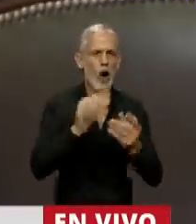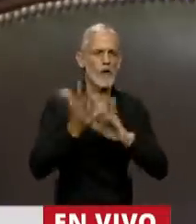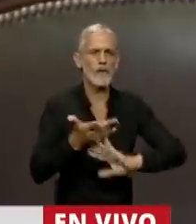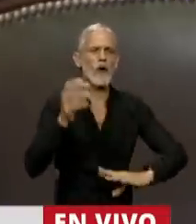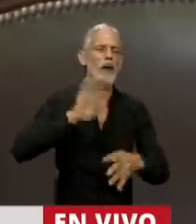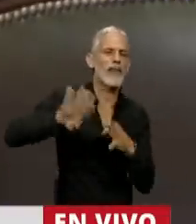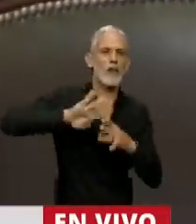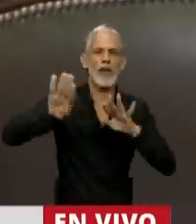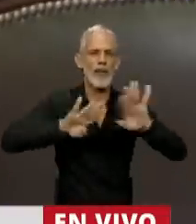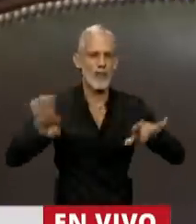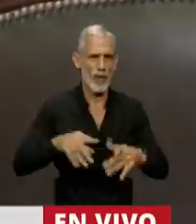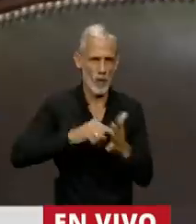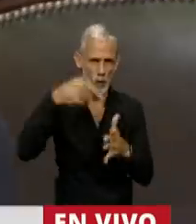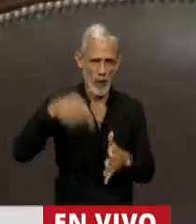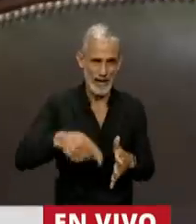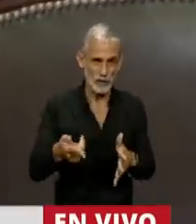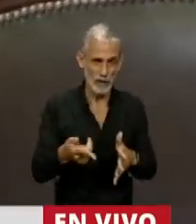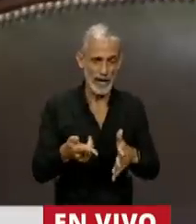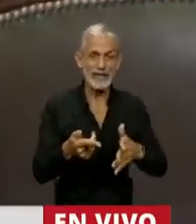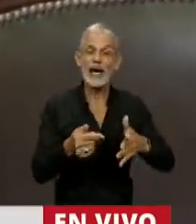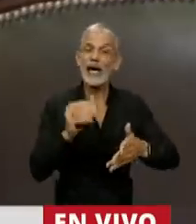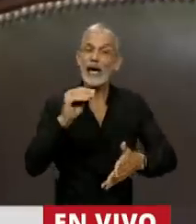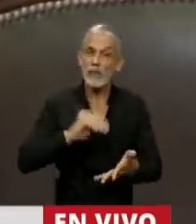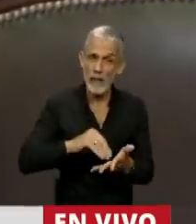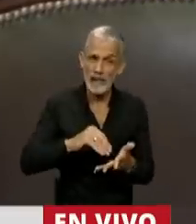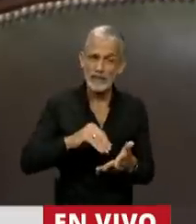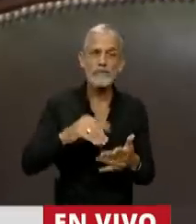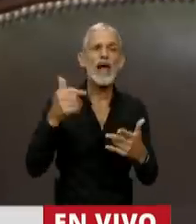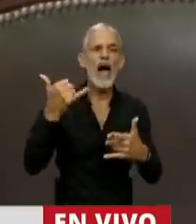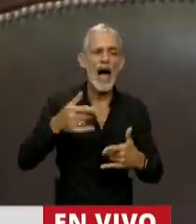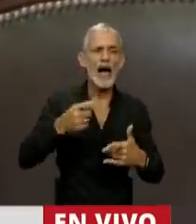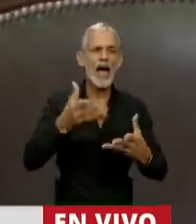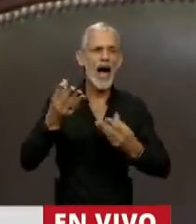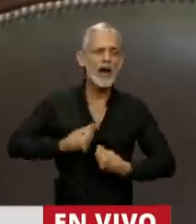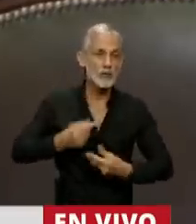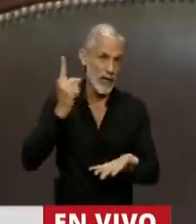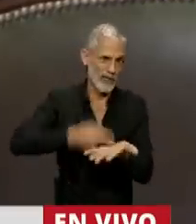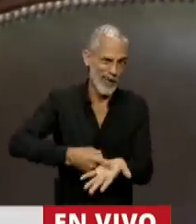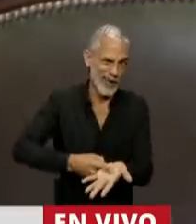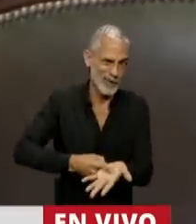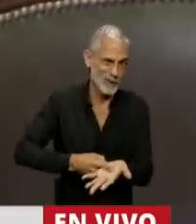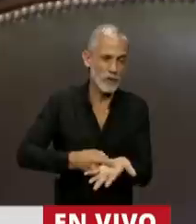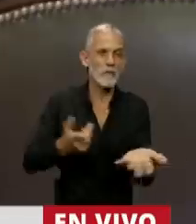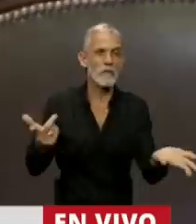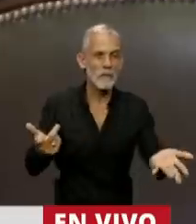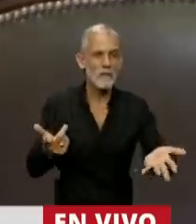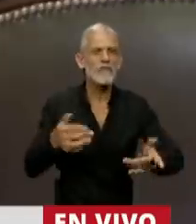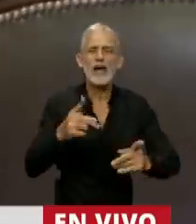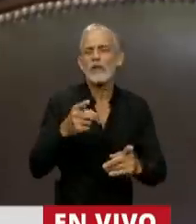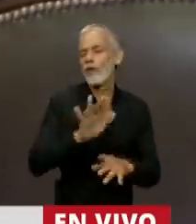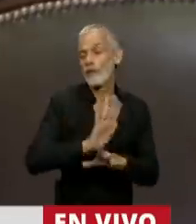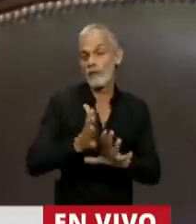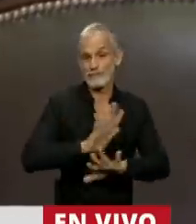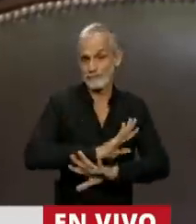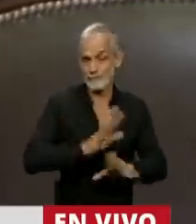ha endeudado la ciudad de Buenos Aires, que aparte viene a recibir la ayuda por decreto en una metáfora perfecta, que